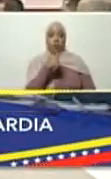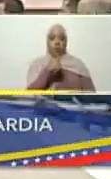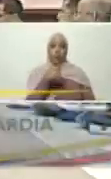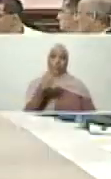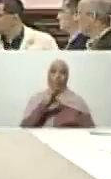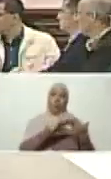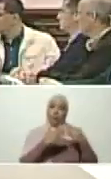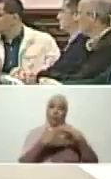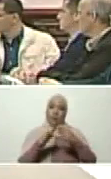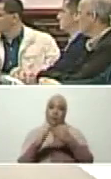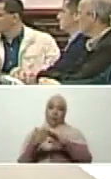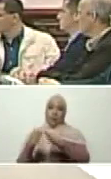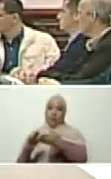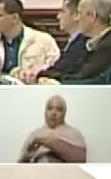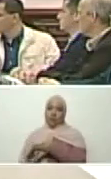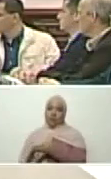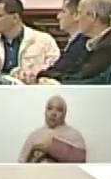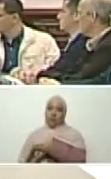comunidades.